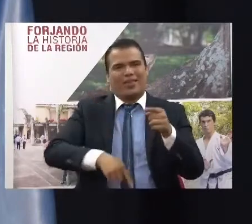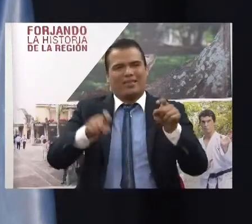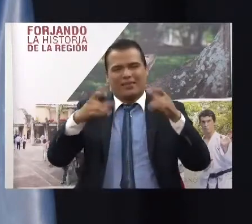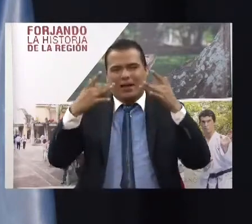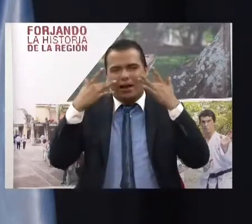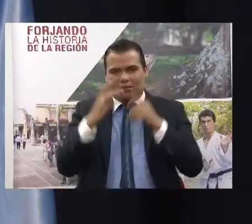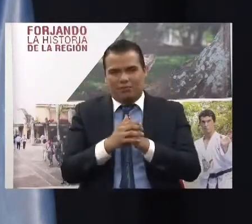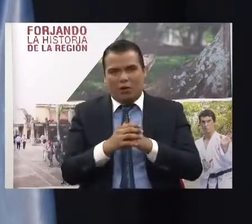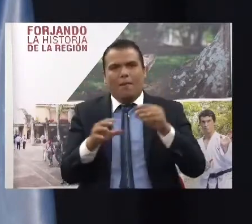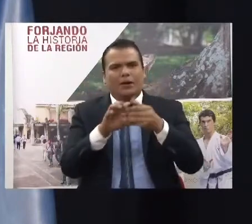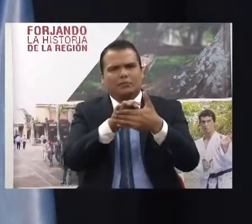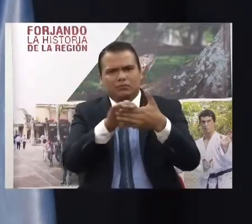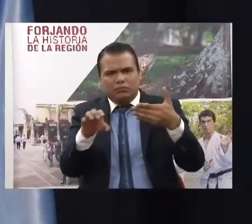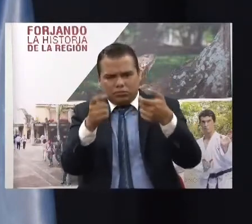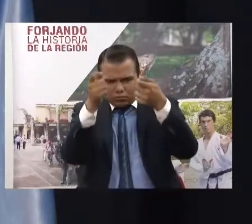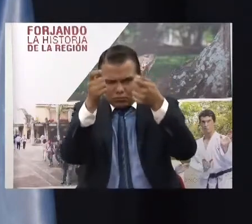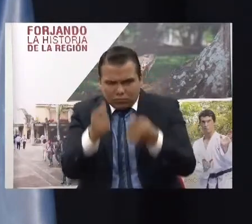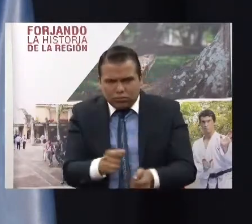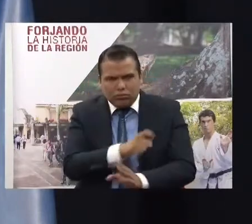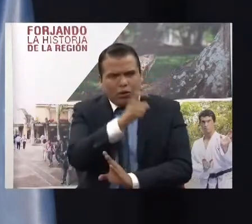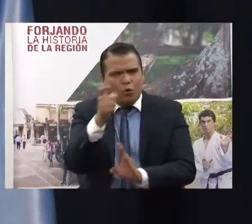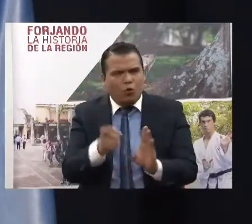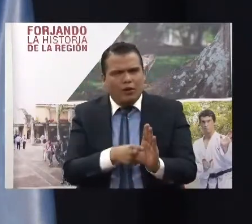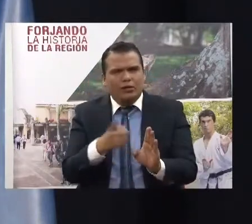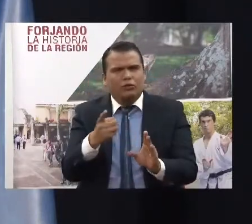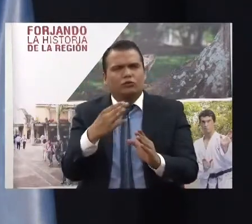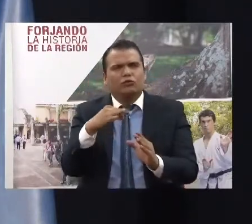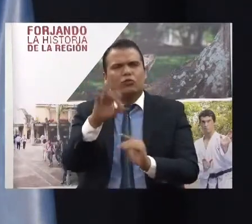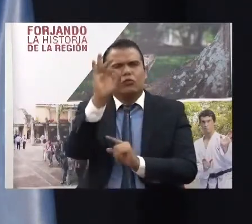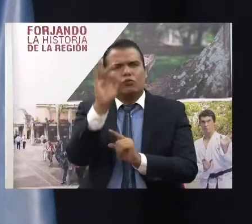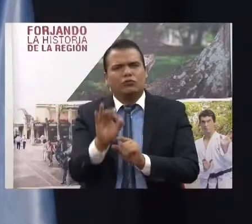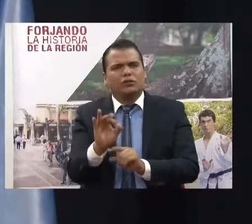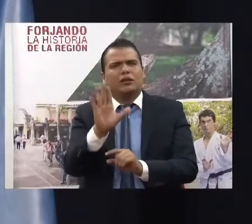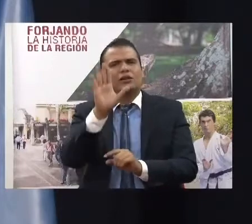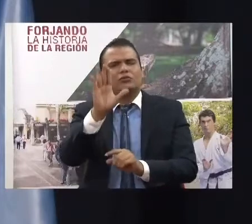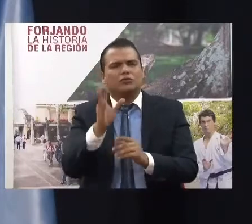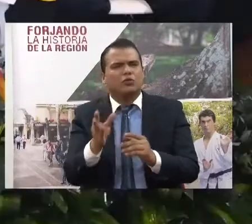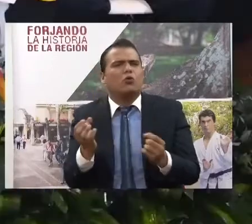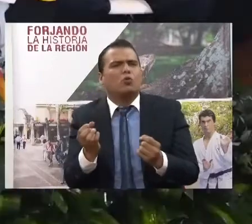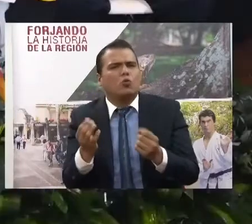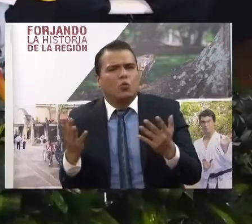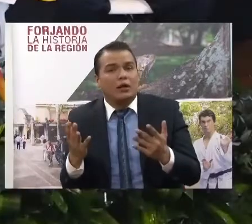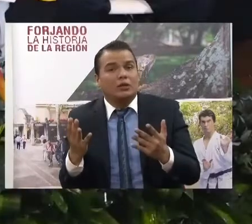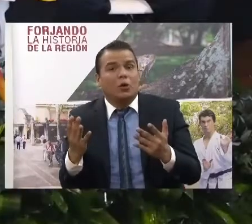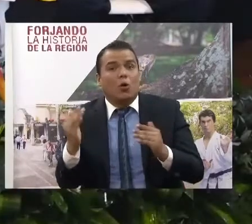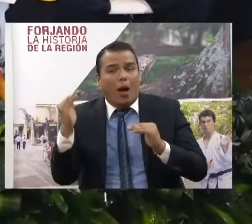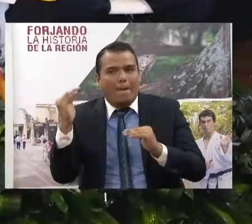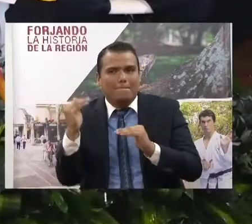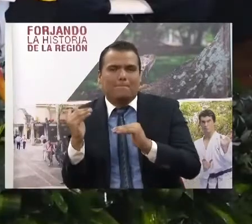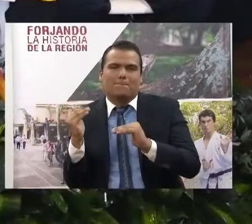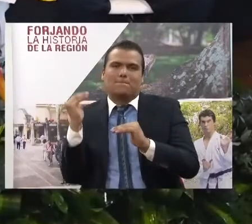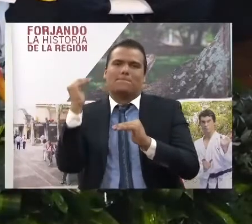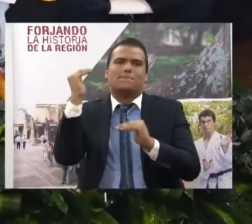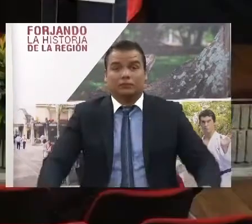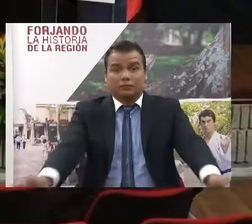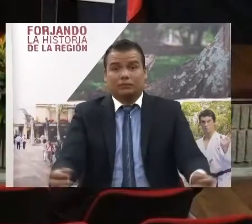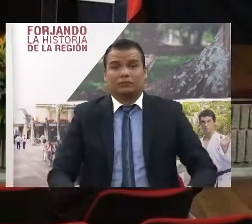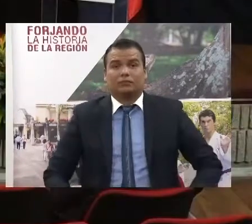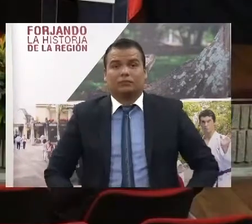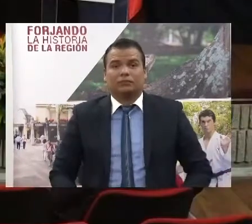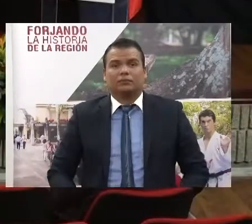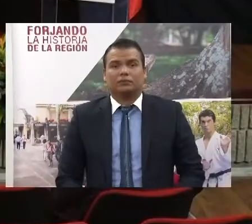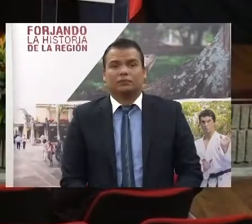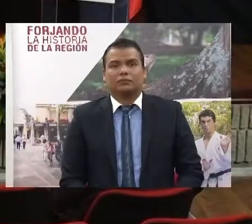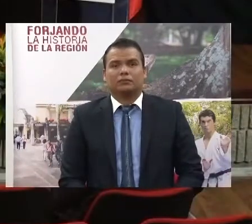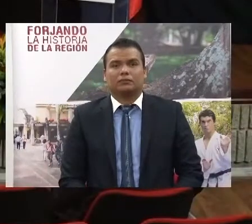acumulado de las calificaciones de las asignaturas correspondientes al programa académico cursado debe ser el más alto dentro de su grupo.